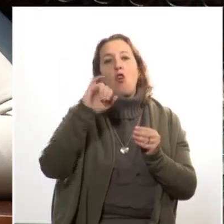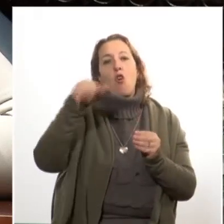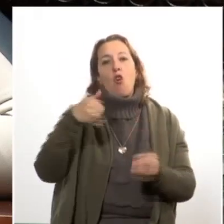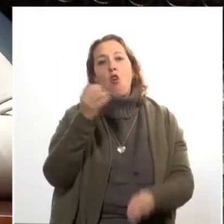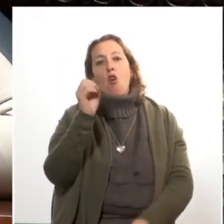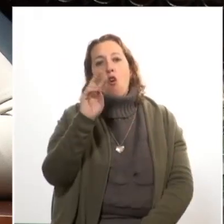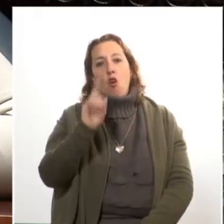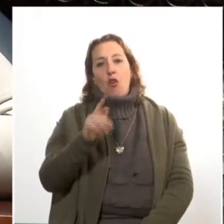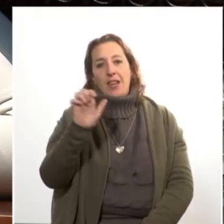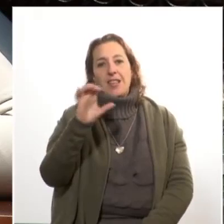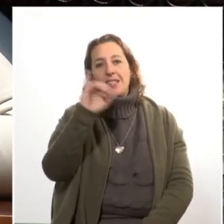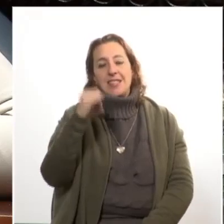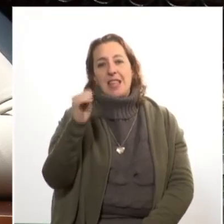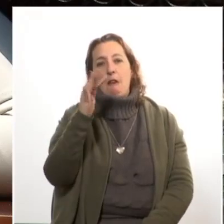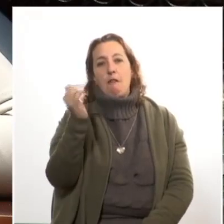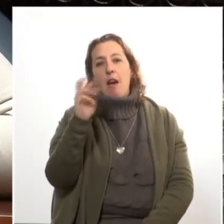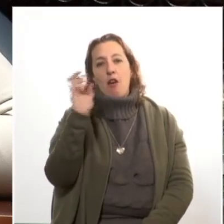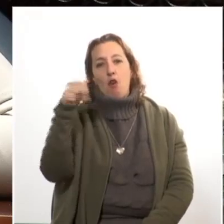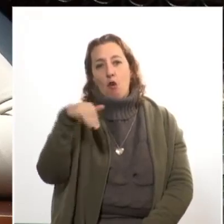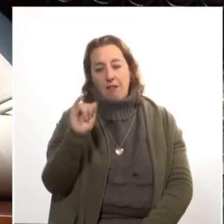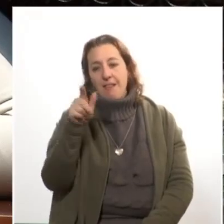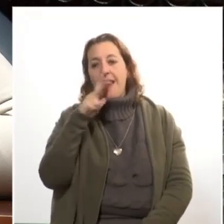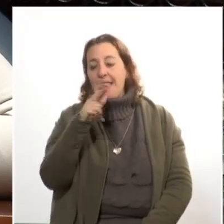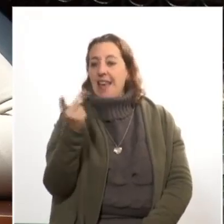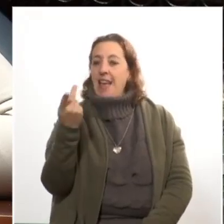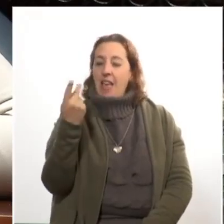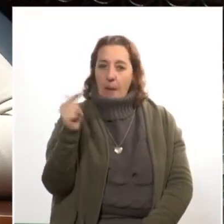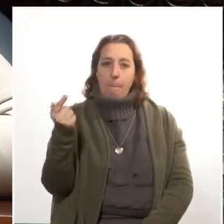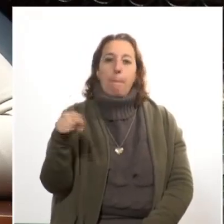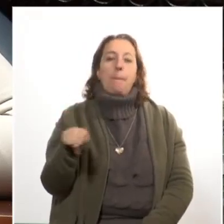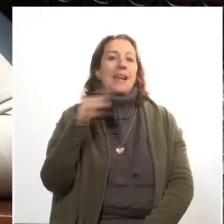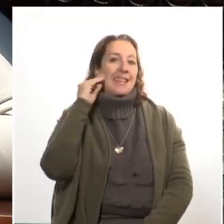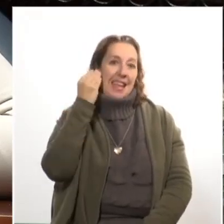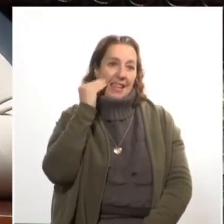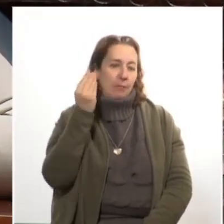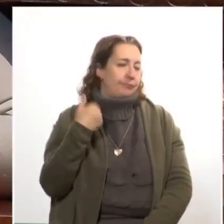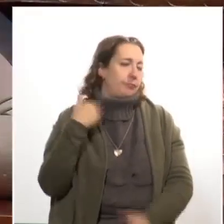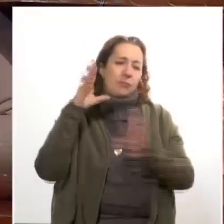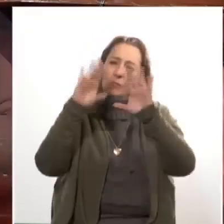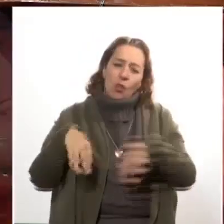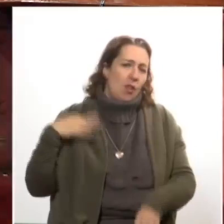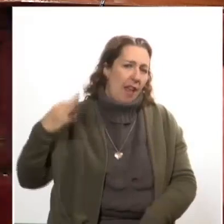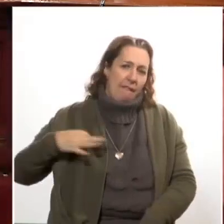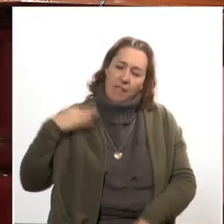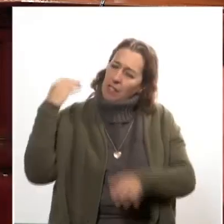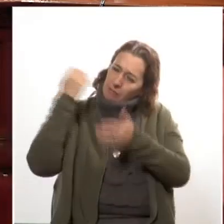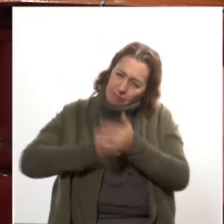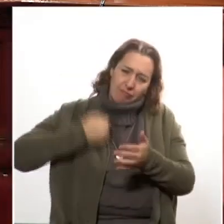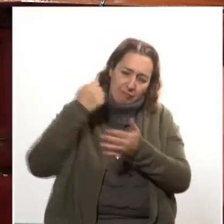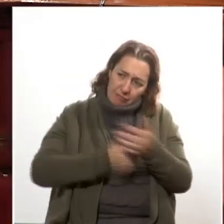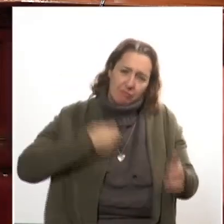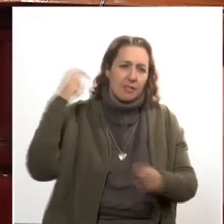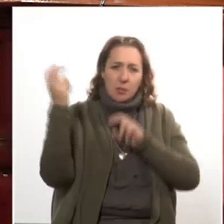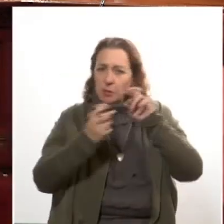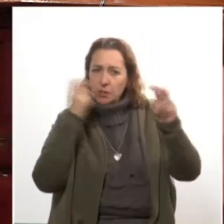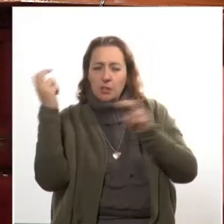y la hija de ambas, su nieta, Mariana. Dedicó su vida a esa búsqueda y a la lucha contra la impunidad. Junto a